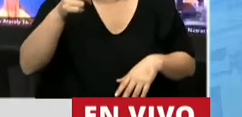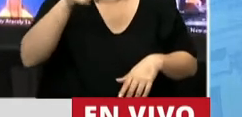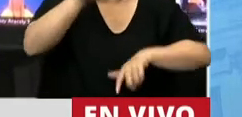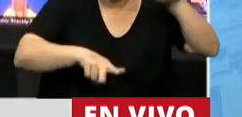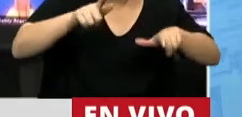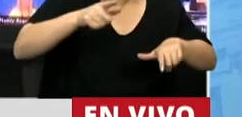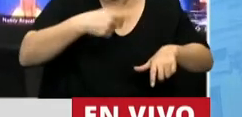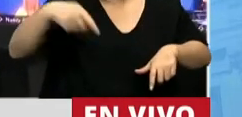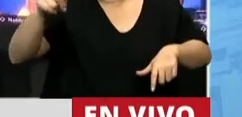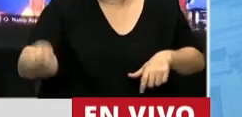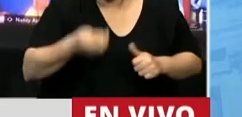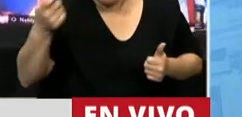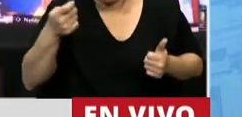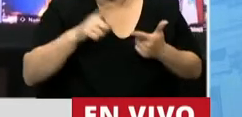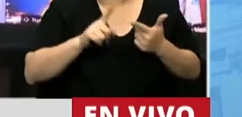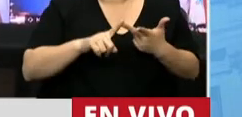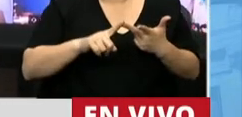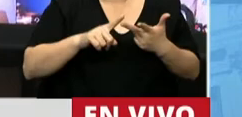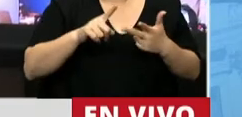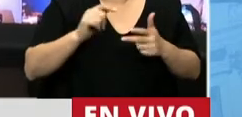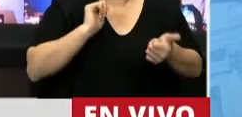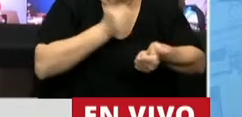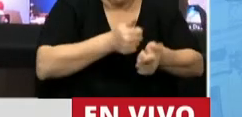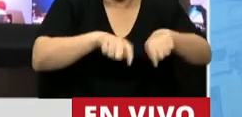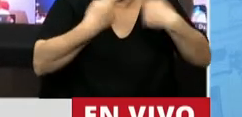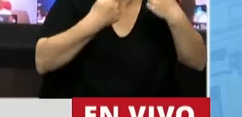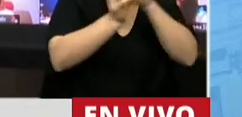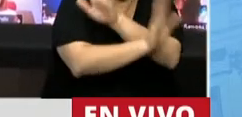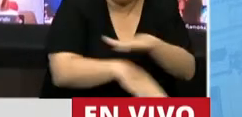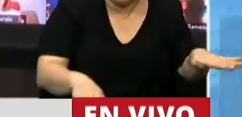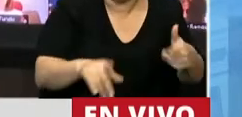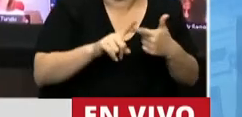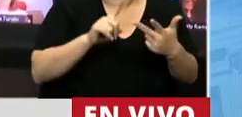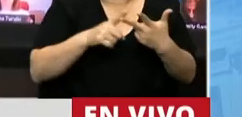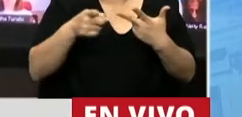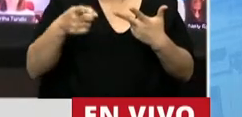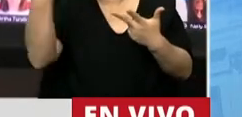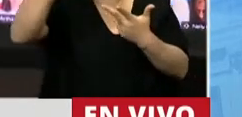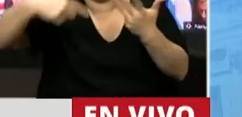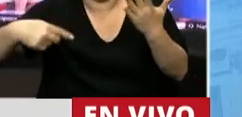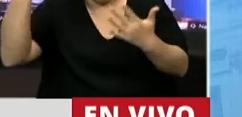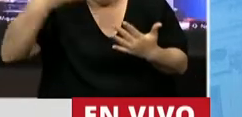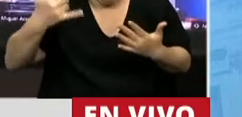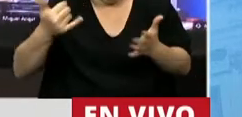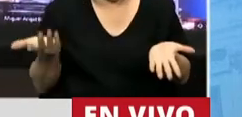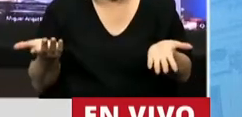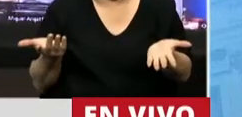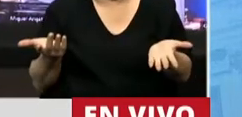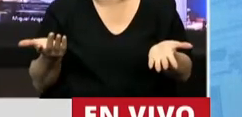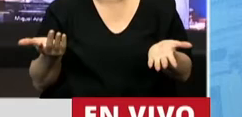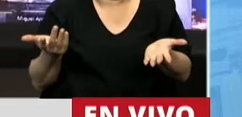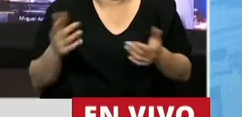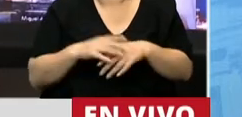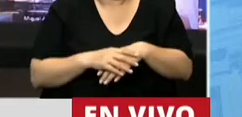pornografía infantil, el abuso sexual y el homicidio. Tenemos que votar esta ley porque según el Ministerio Público